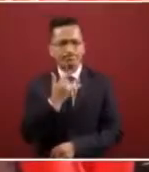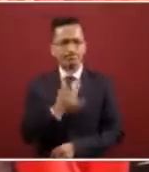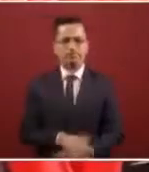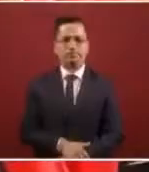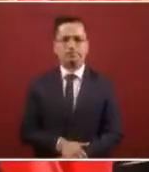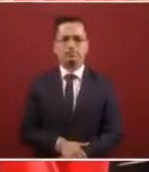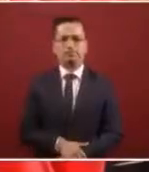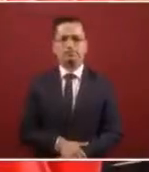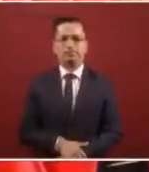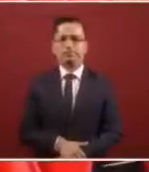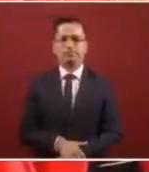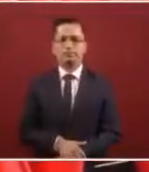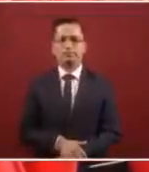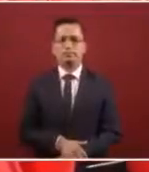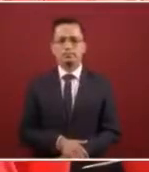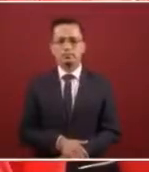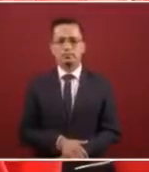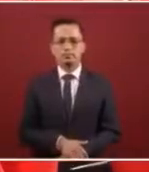a pagar